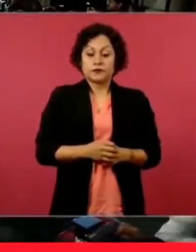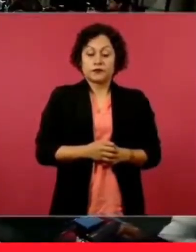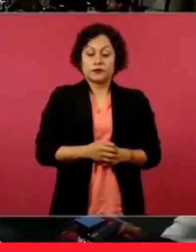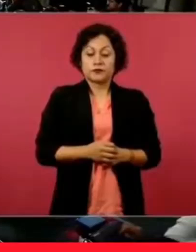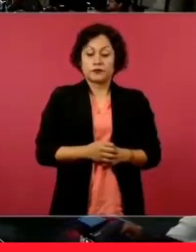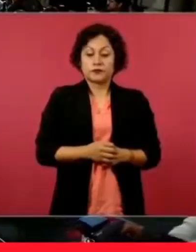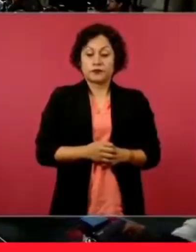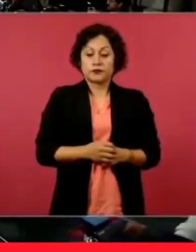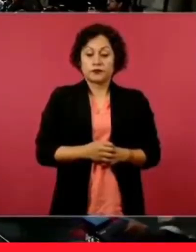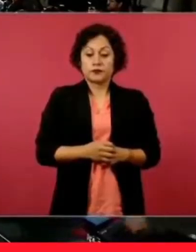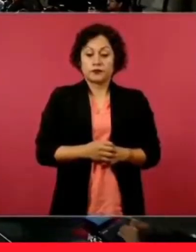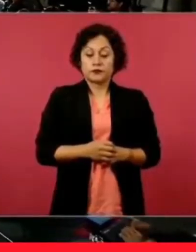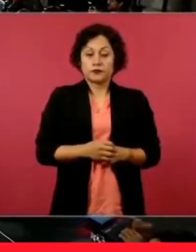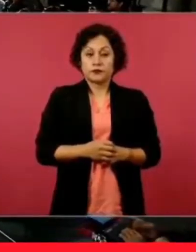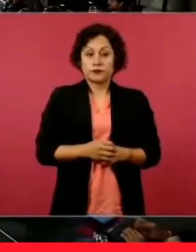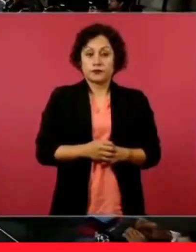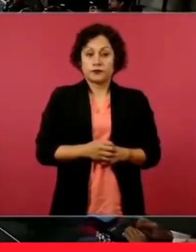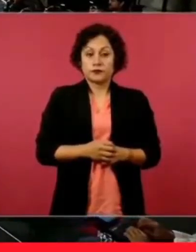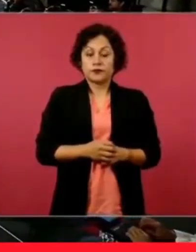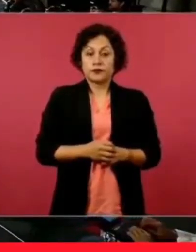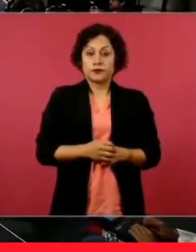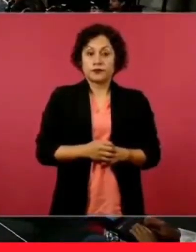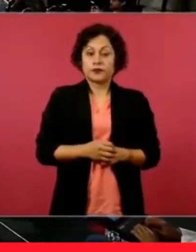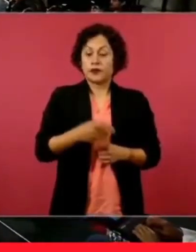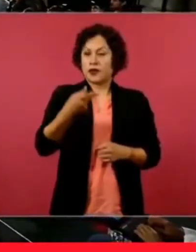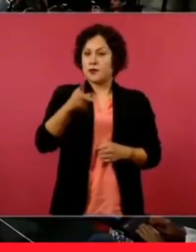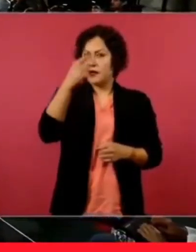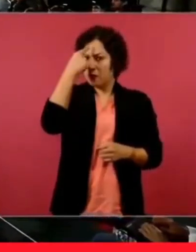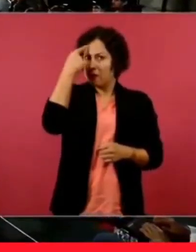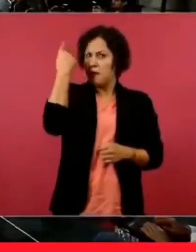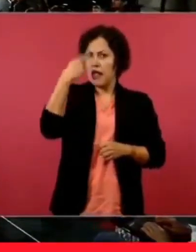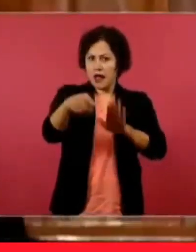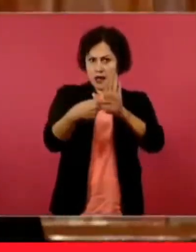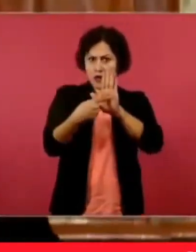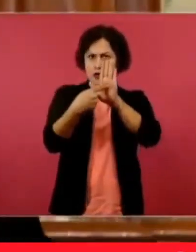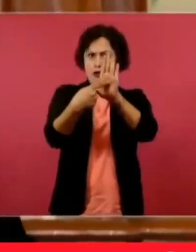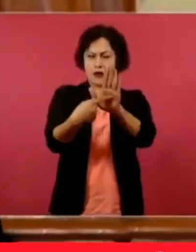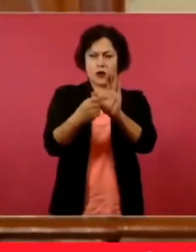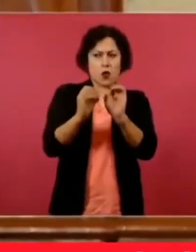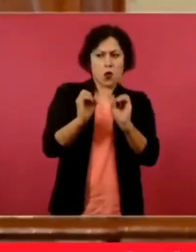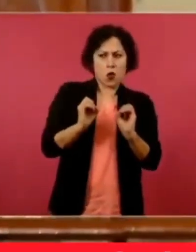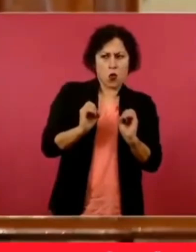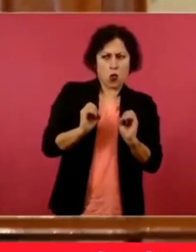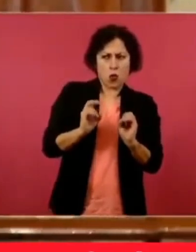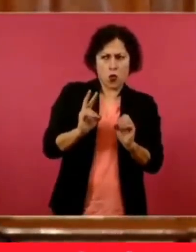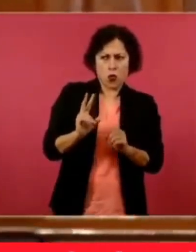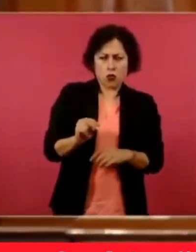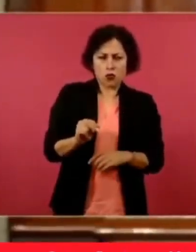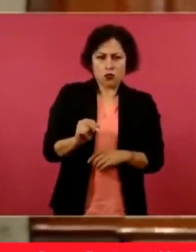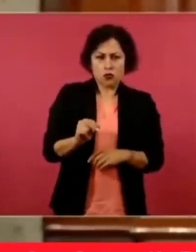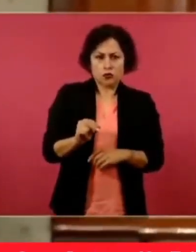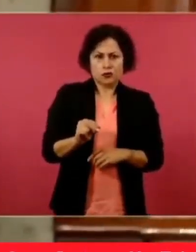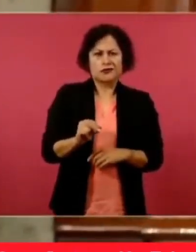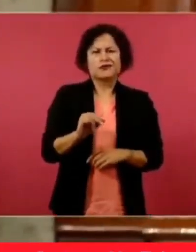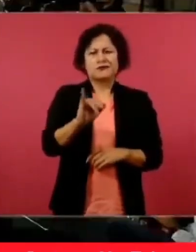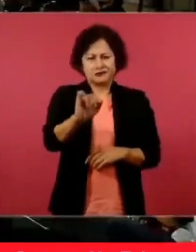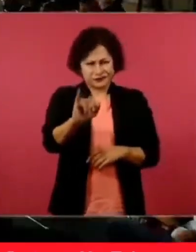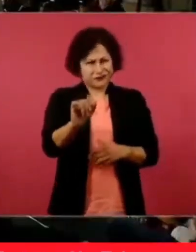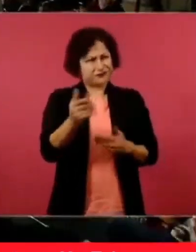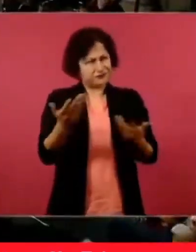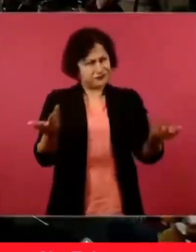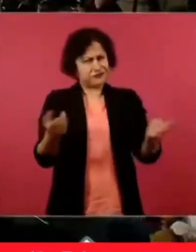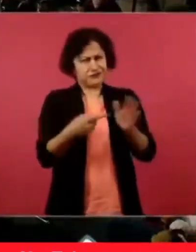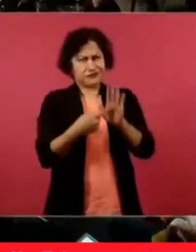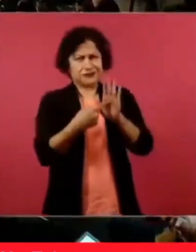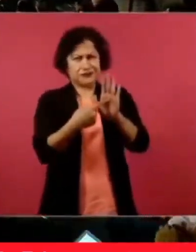que se vea, ¿no? O no nos metemos en eso. Sí, vamos, para que todo el mundo lo